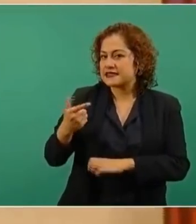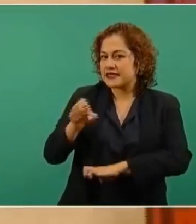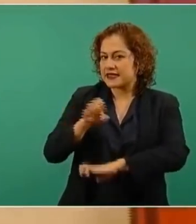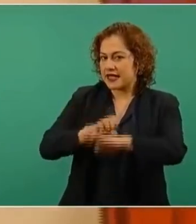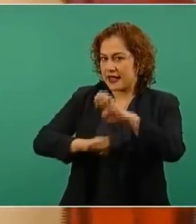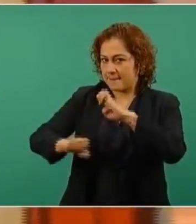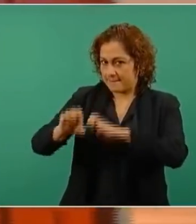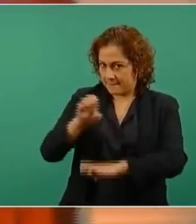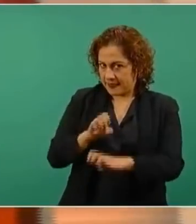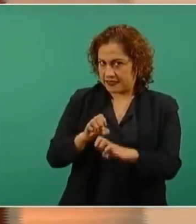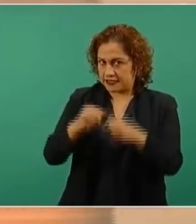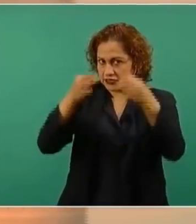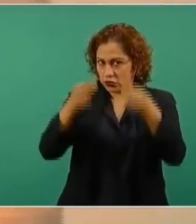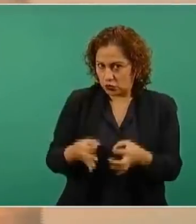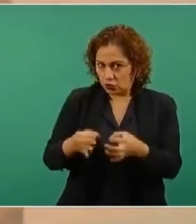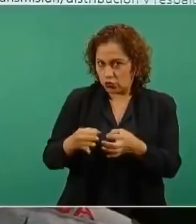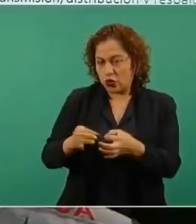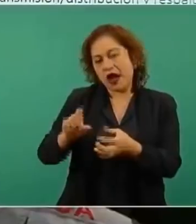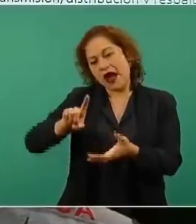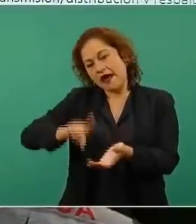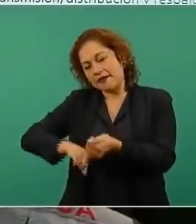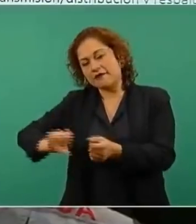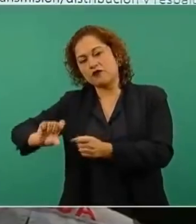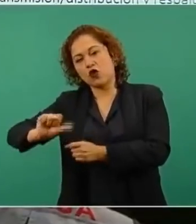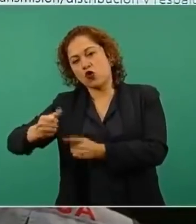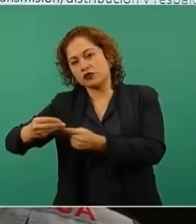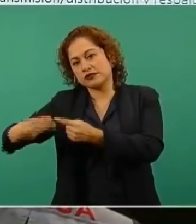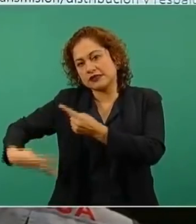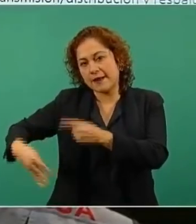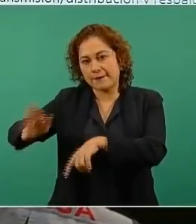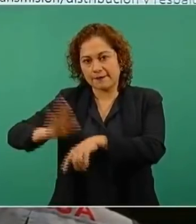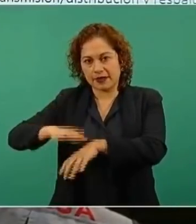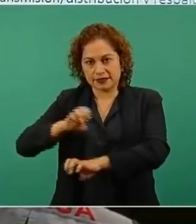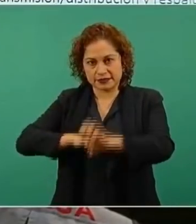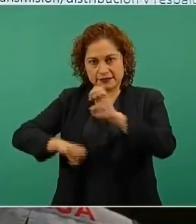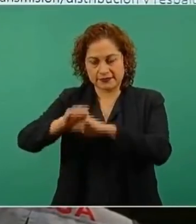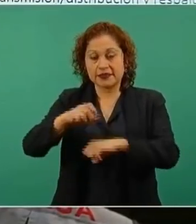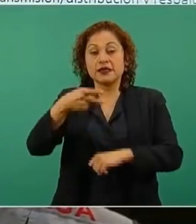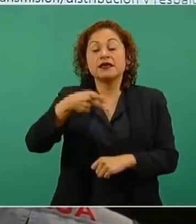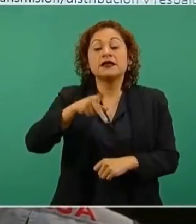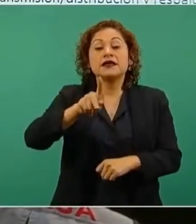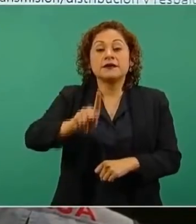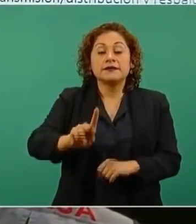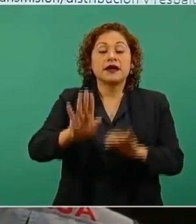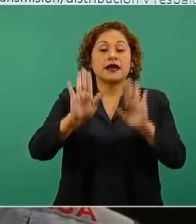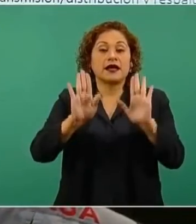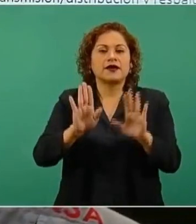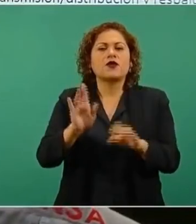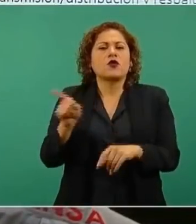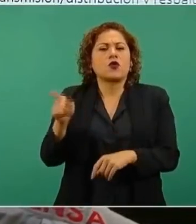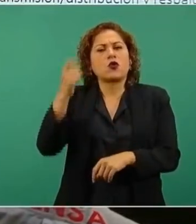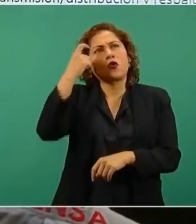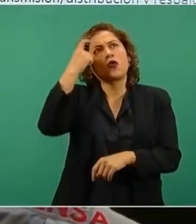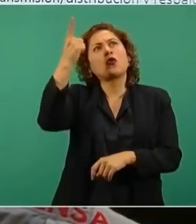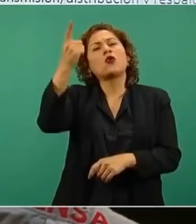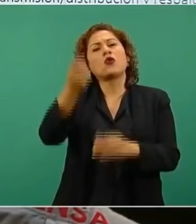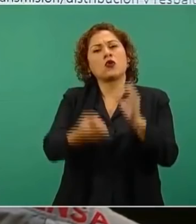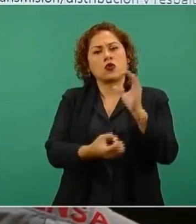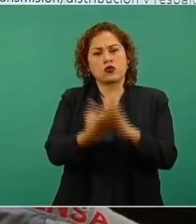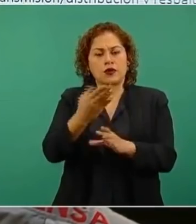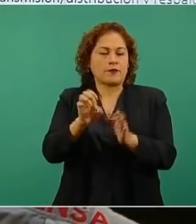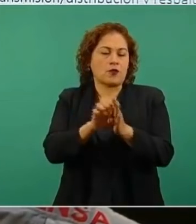empresas. Y lo que crearon, porque aparentemente entonces es autoconsumo, es que una empresa como